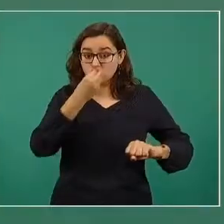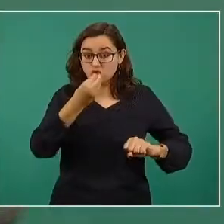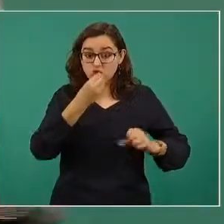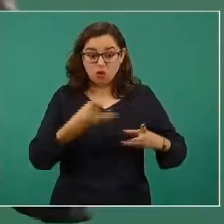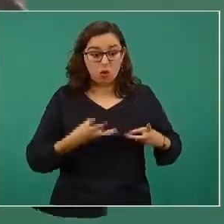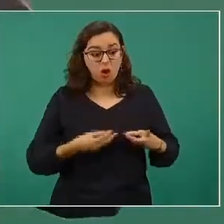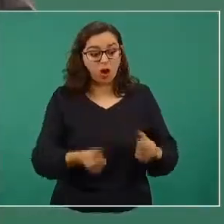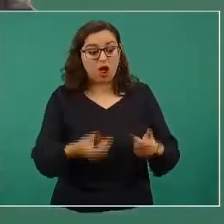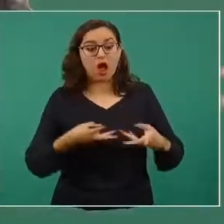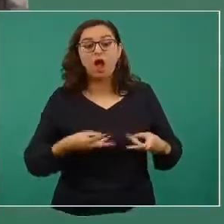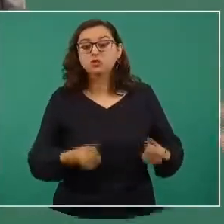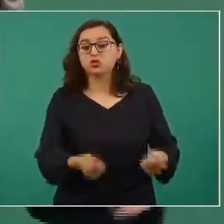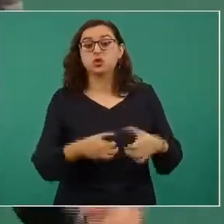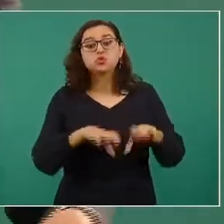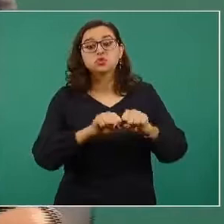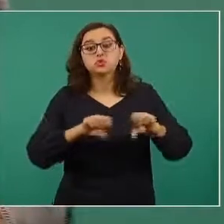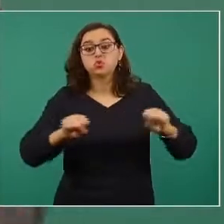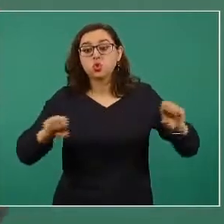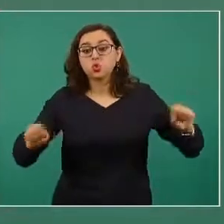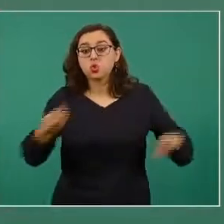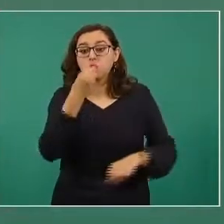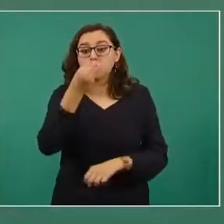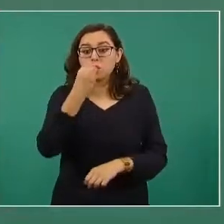Una gran denuncia, ¿no?